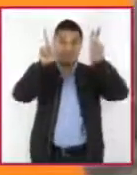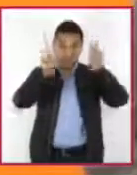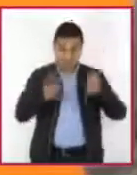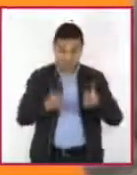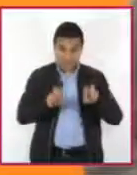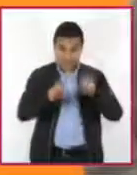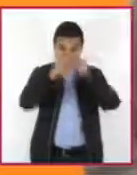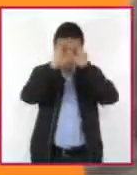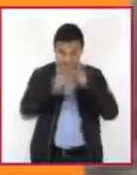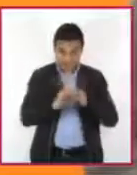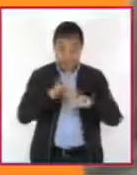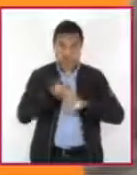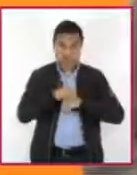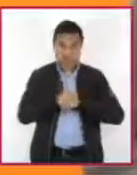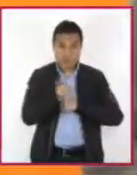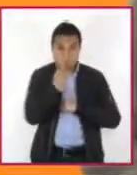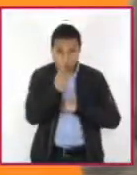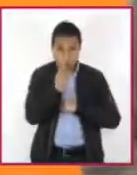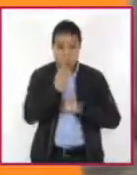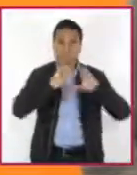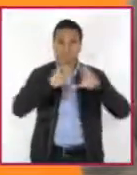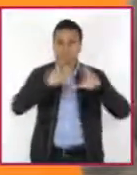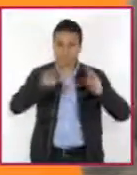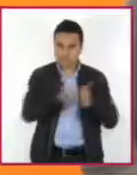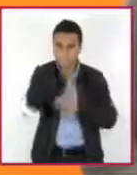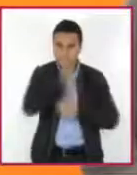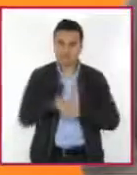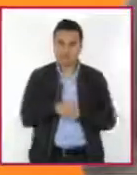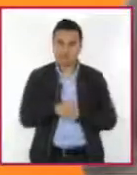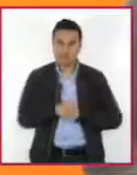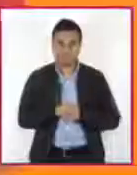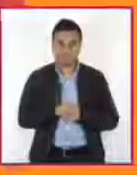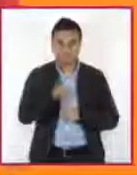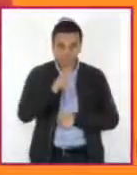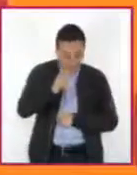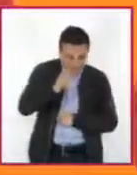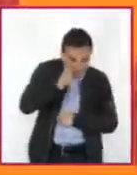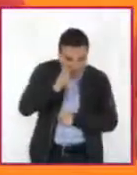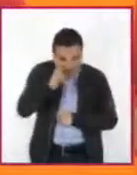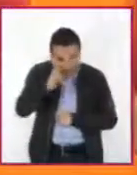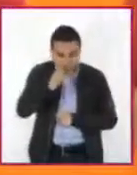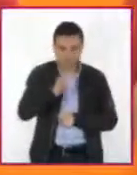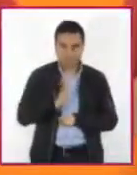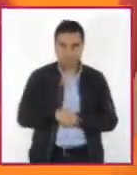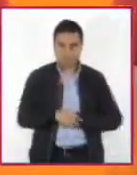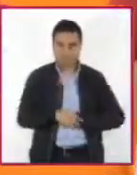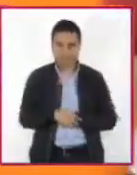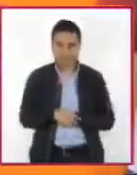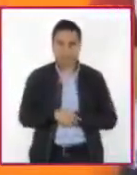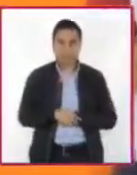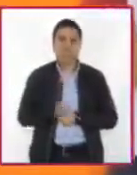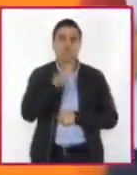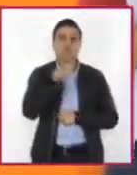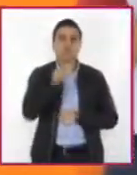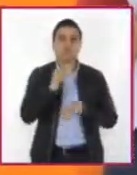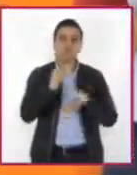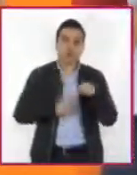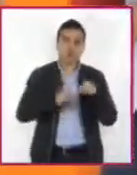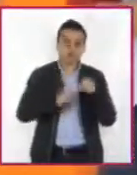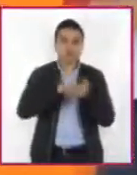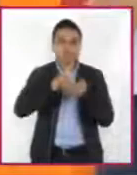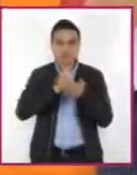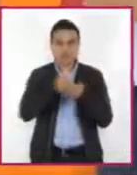a las pistas que iremos revelando para llegar a la meta. Tengan a la mano lápiz o bolígrafo, colores y su siempre confiable